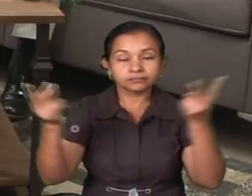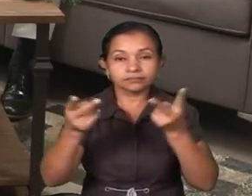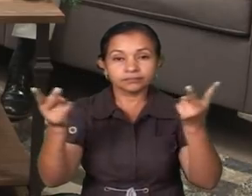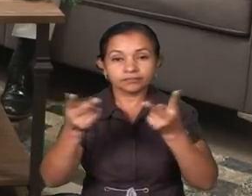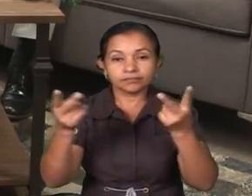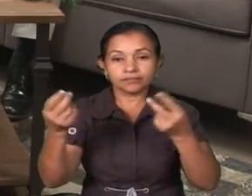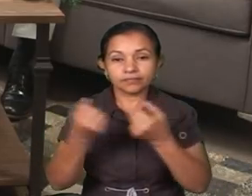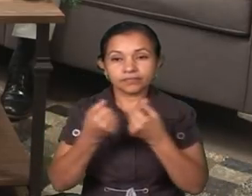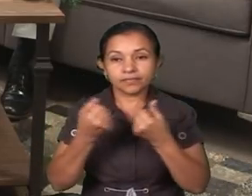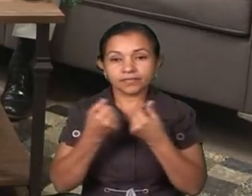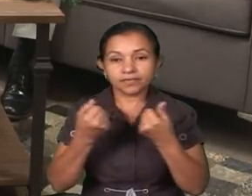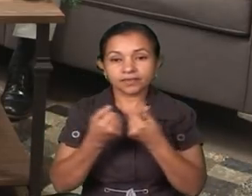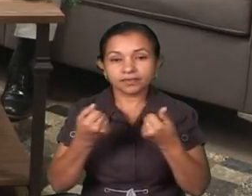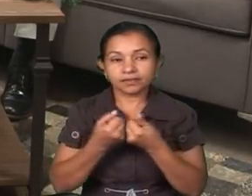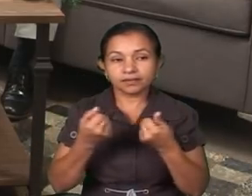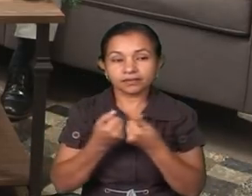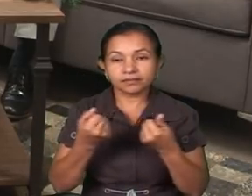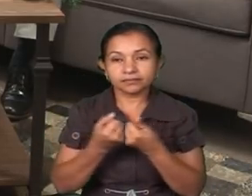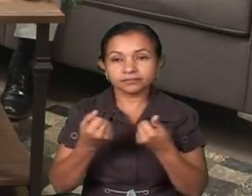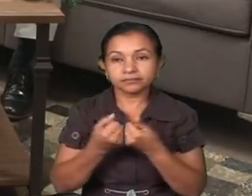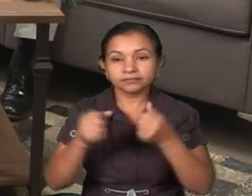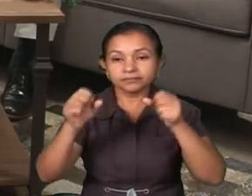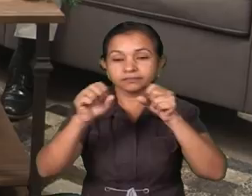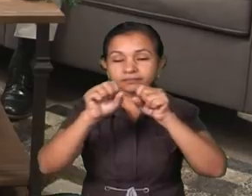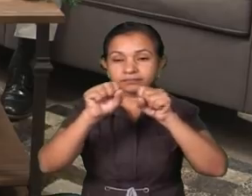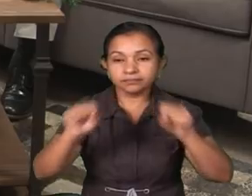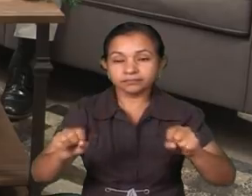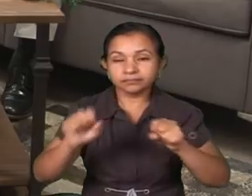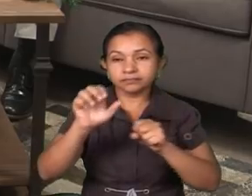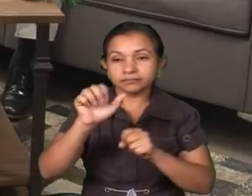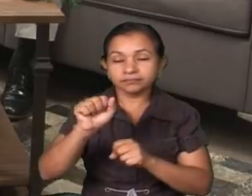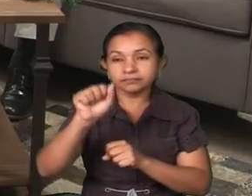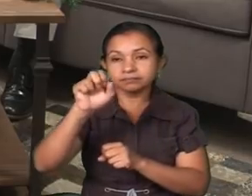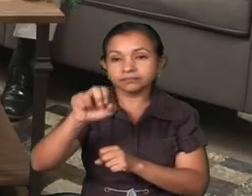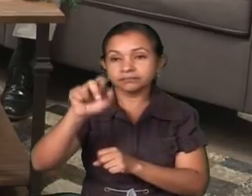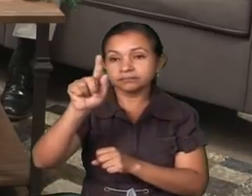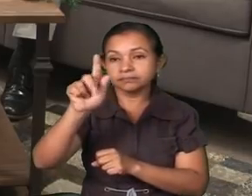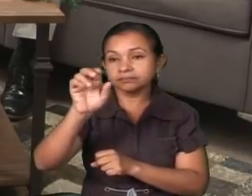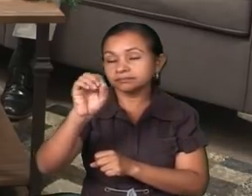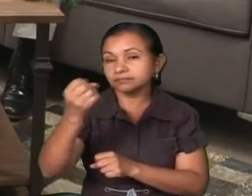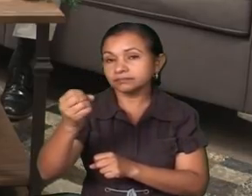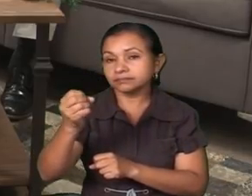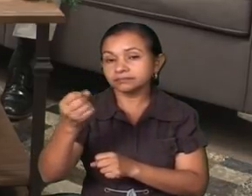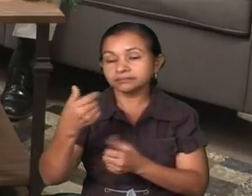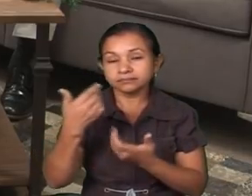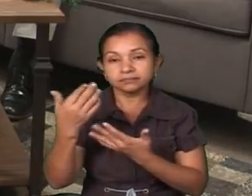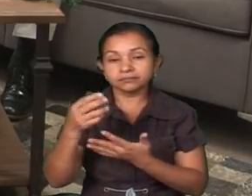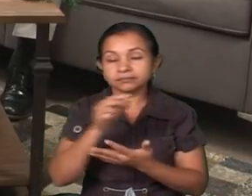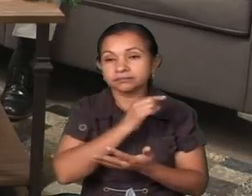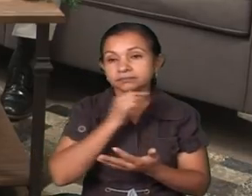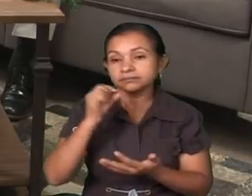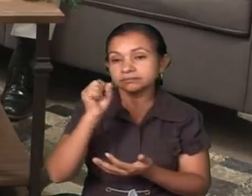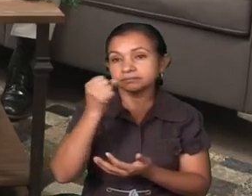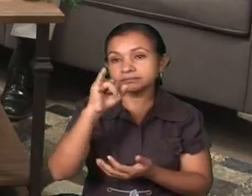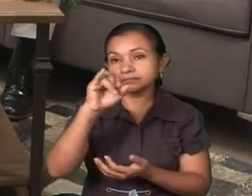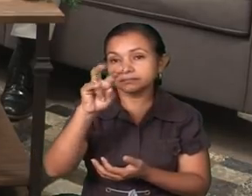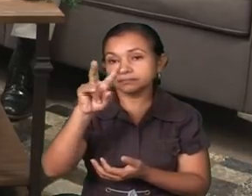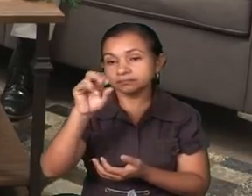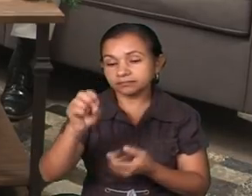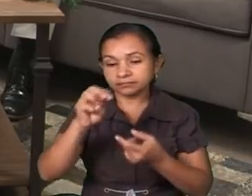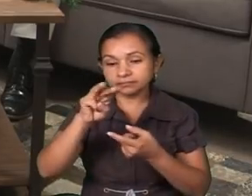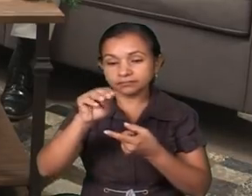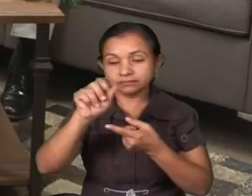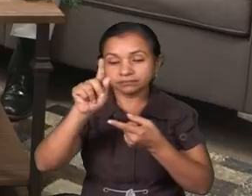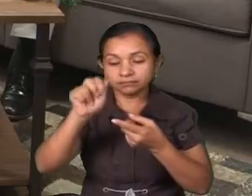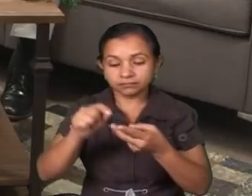y peleé con santos, y yo esperaba que Silvio Báez, que Mata, y que